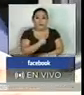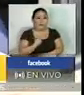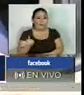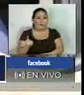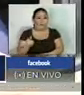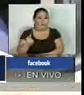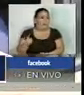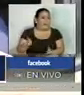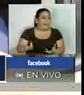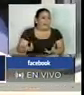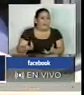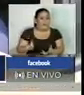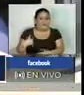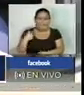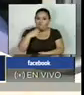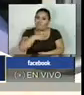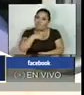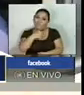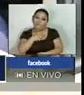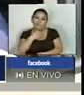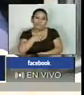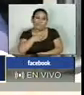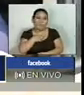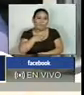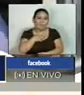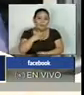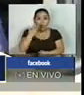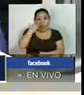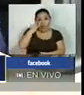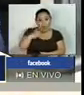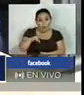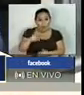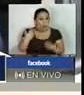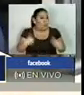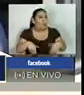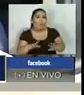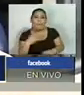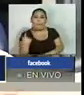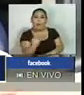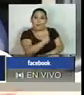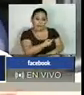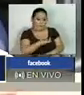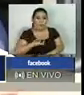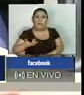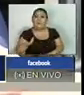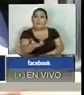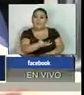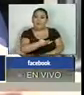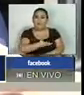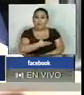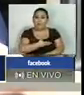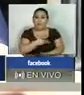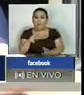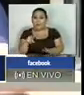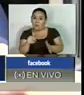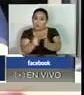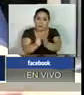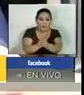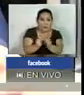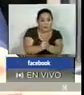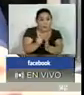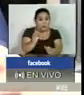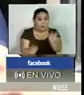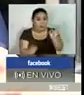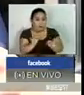da una molestia, pues, porque cuando un ciudadano común y corriente como nosotros entra en algún delito,